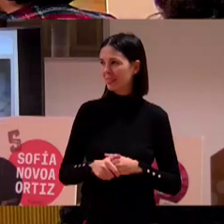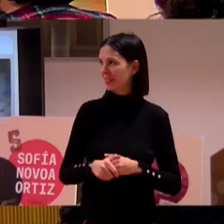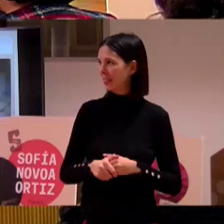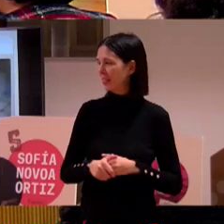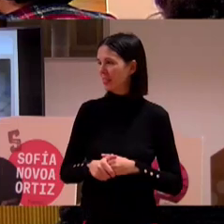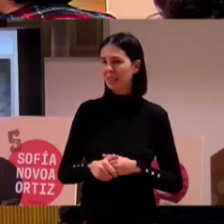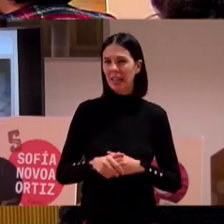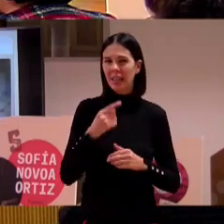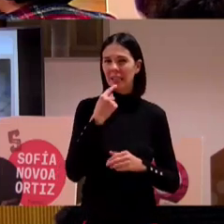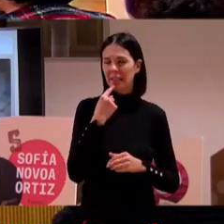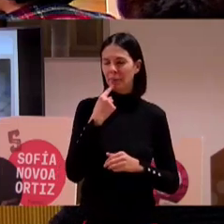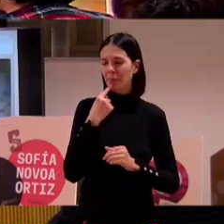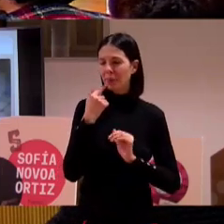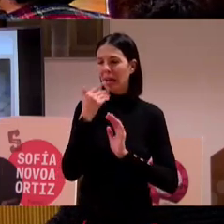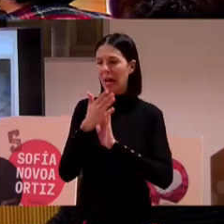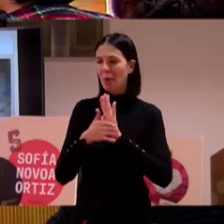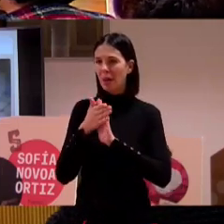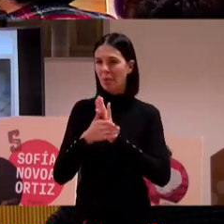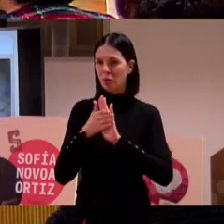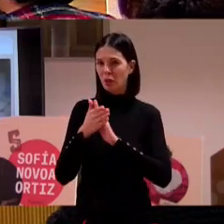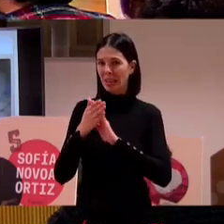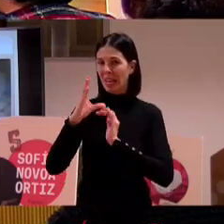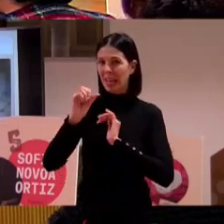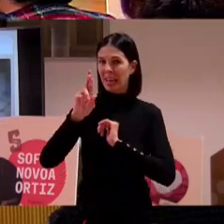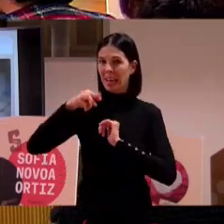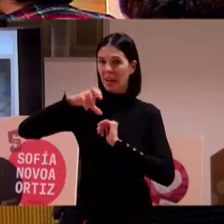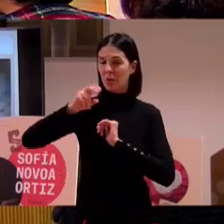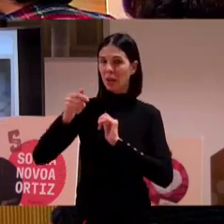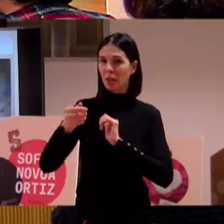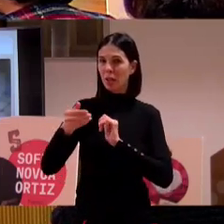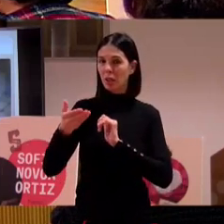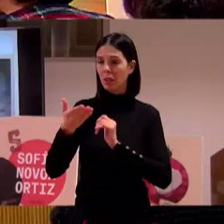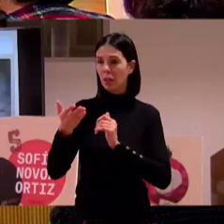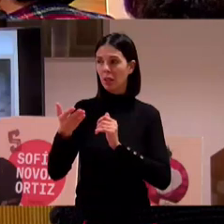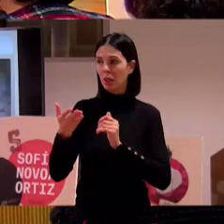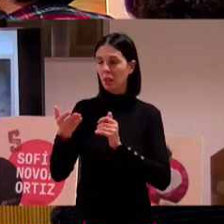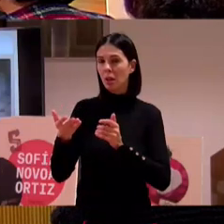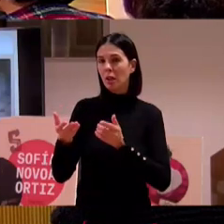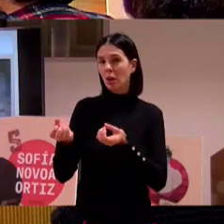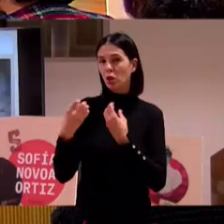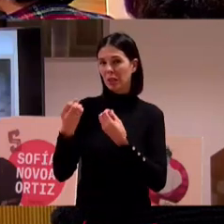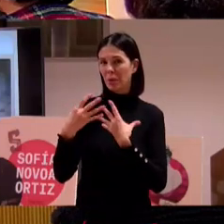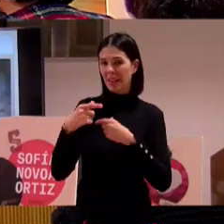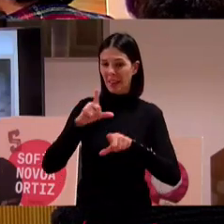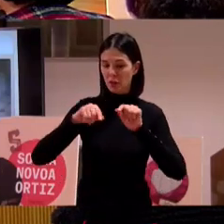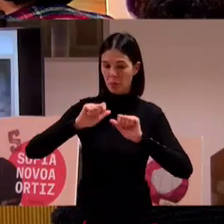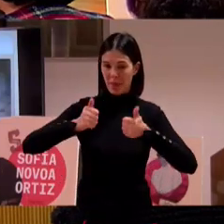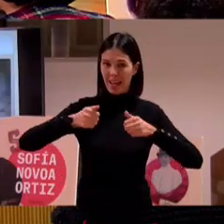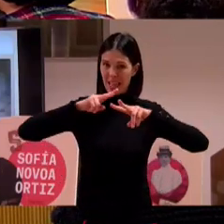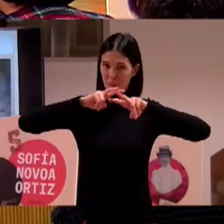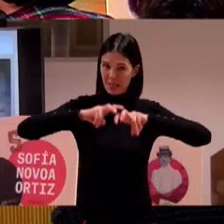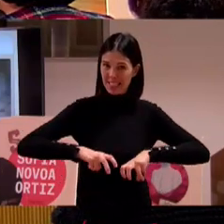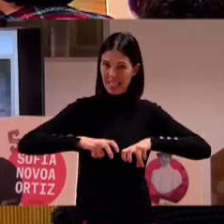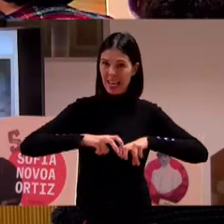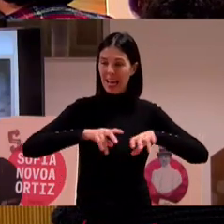Bueno, falábamos un poco de Carmen nos contaba que realmente la decisión de comenzar a investigar a figura de Sofía fue un